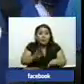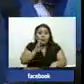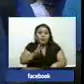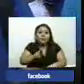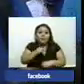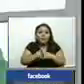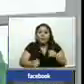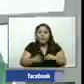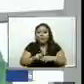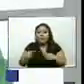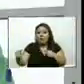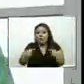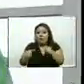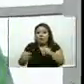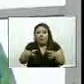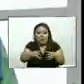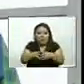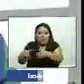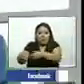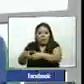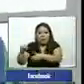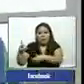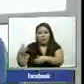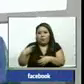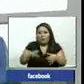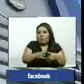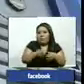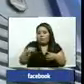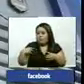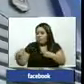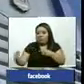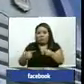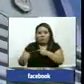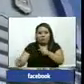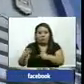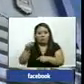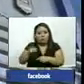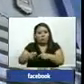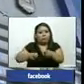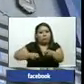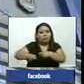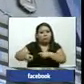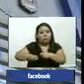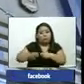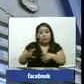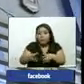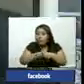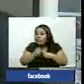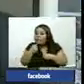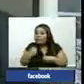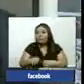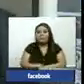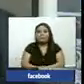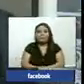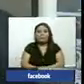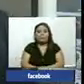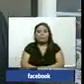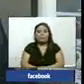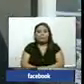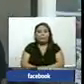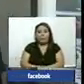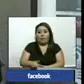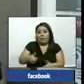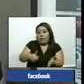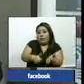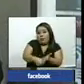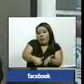aclare la disputa entre las dos juntas directivas que en este momento pelean el control del sindicato. A la alcaldía